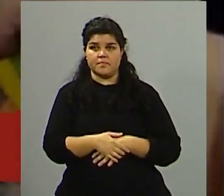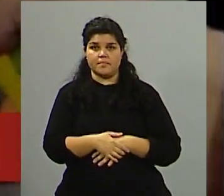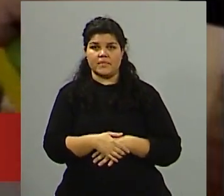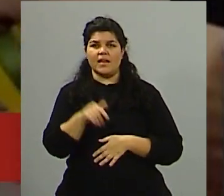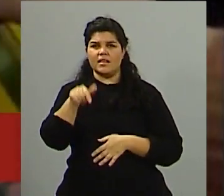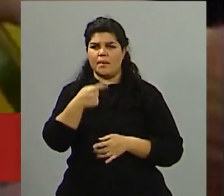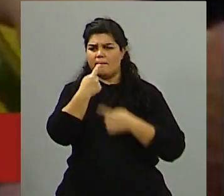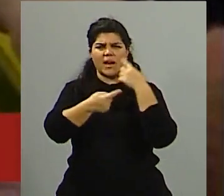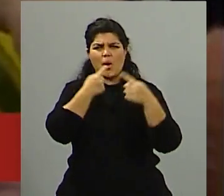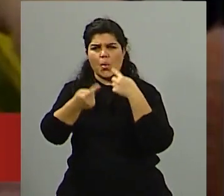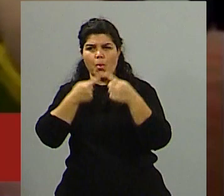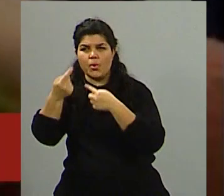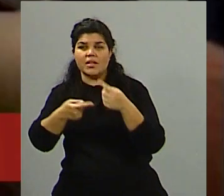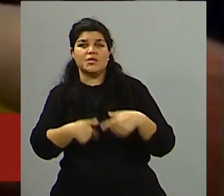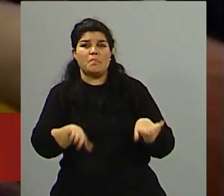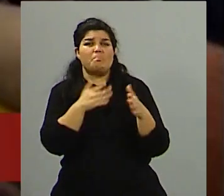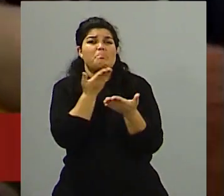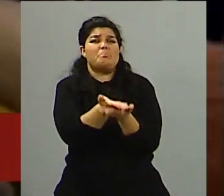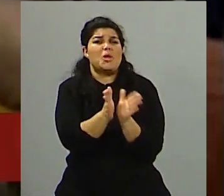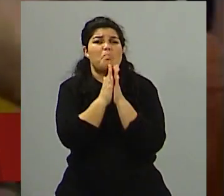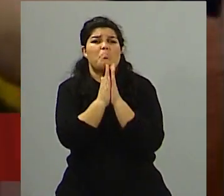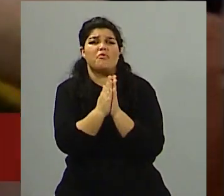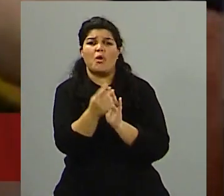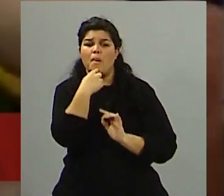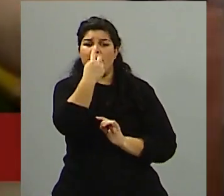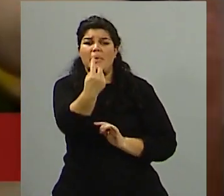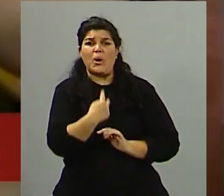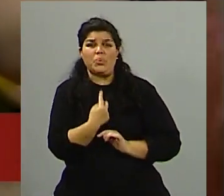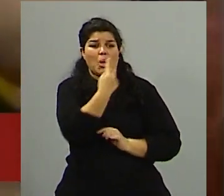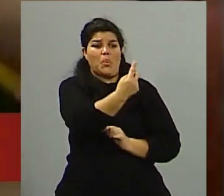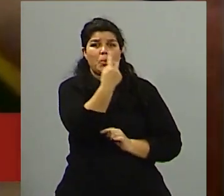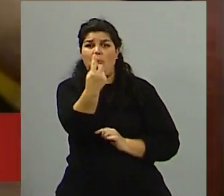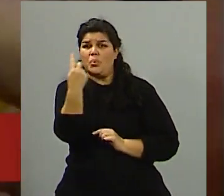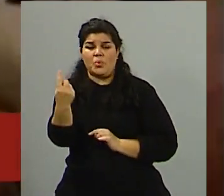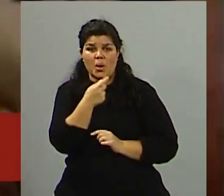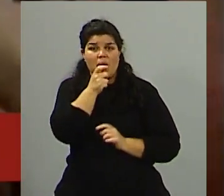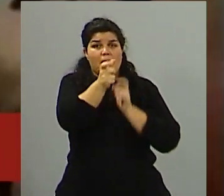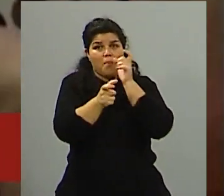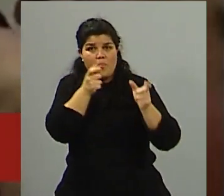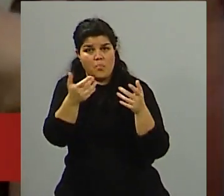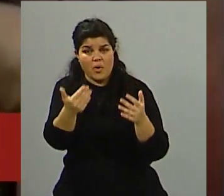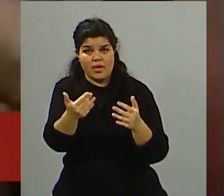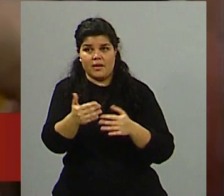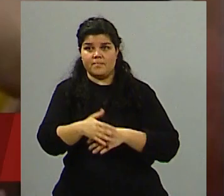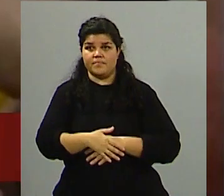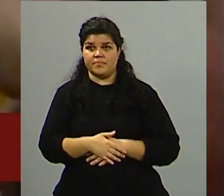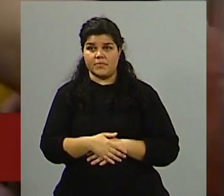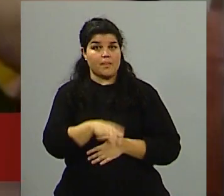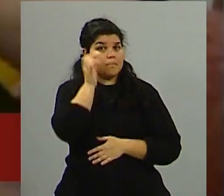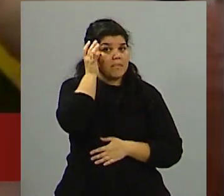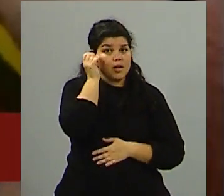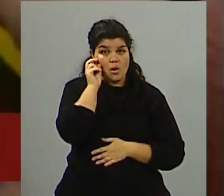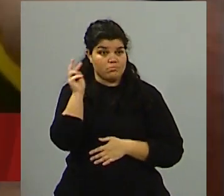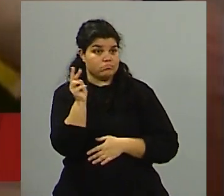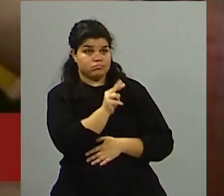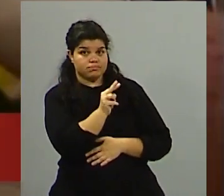Internacional, Si hablan de a uno voy a poder contestarle. Massa, lo de la publicación del Fondo Monetario. Estoy escuchando a su compañero.